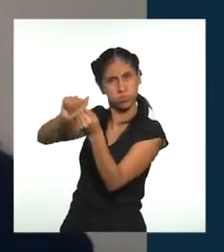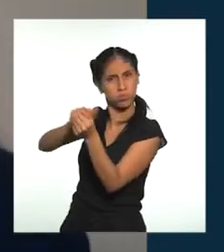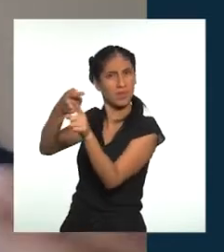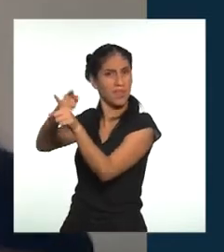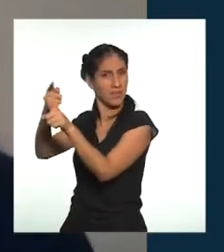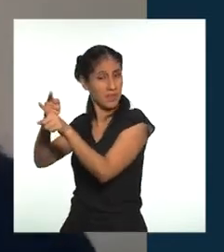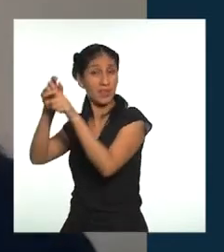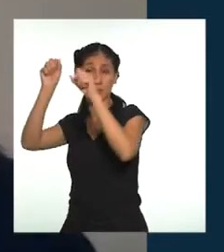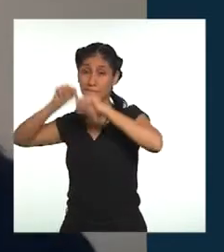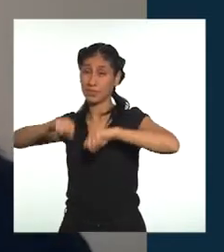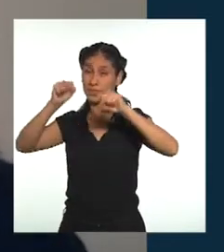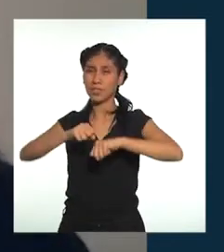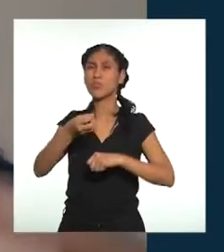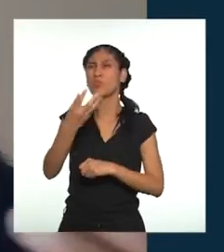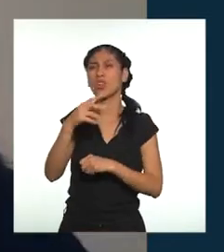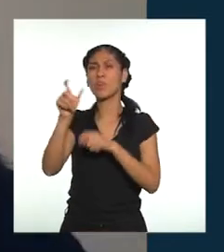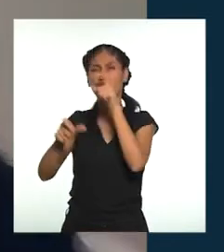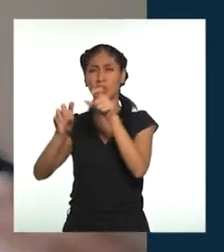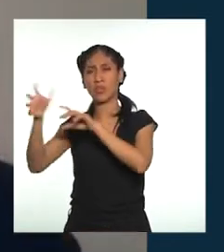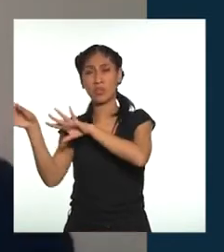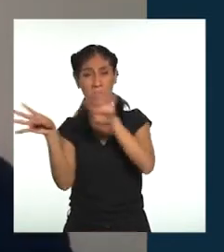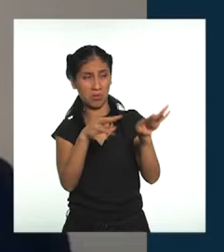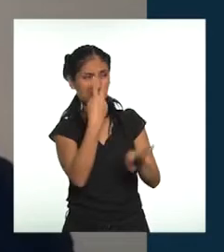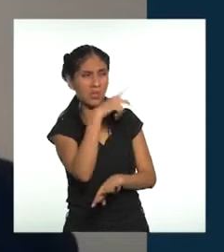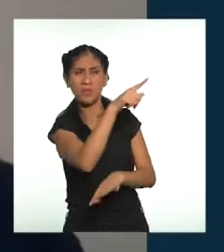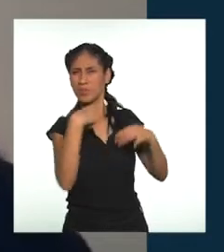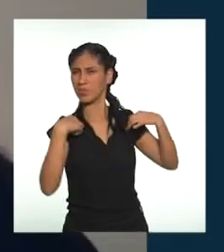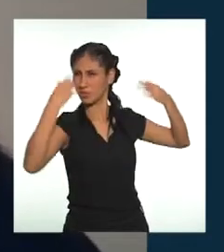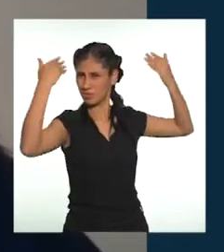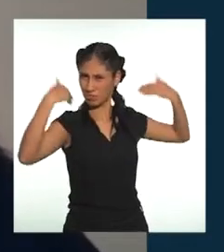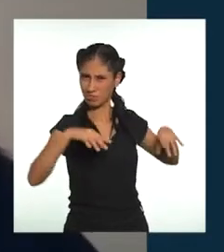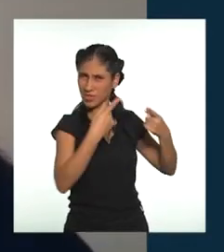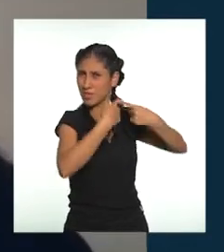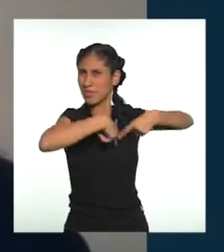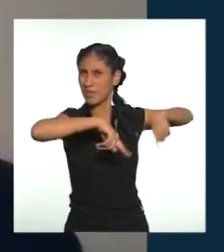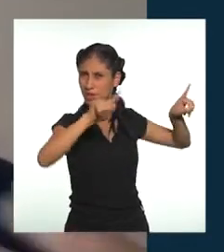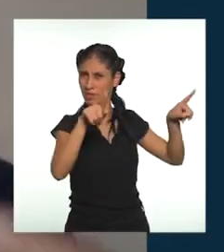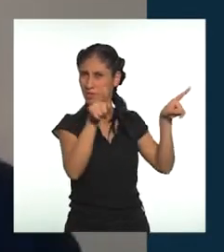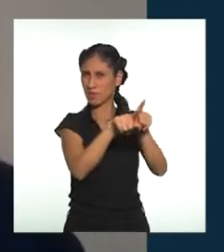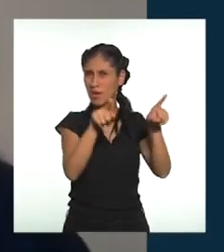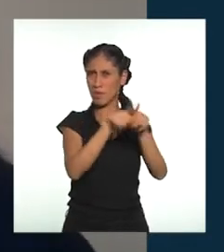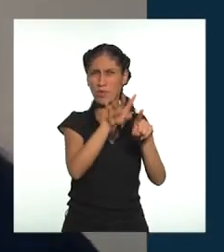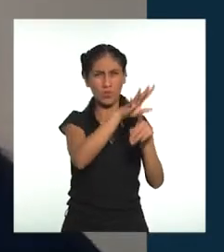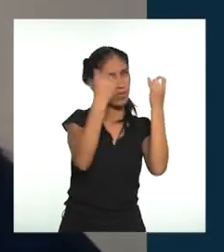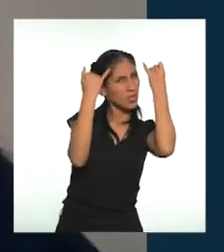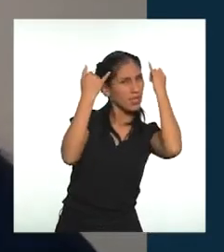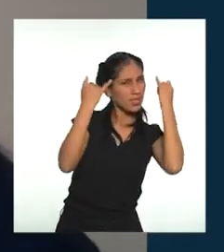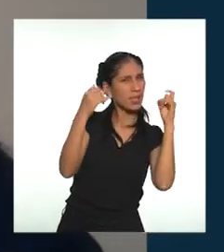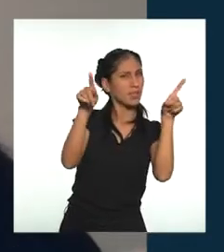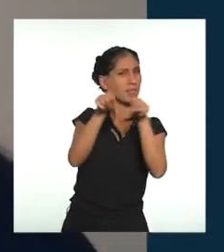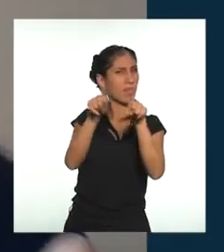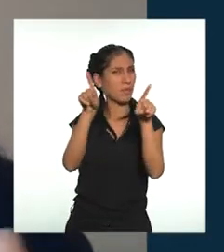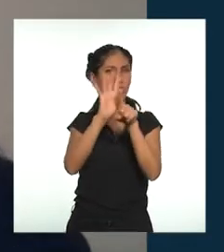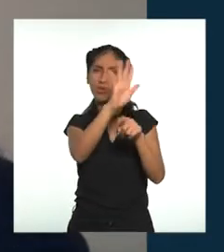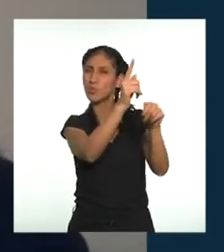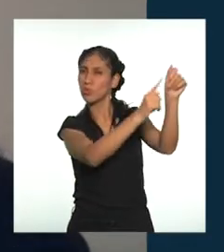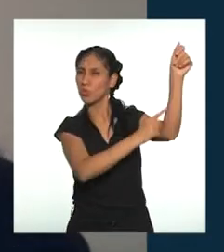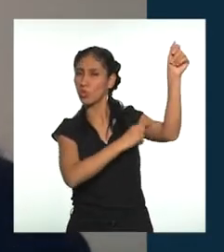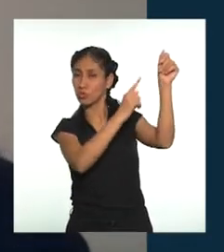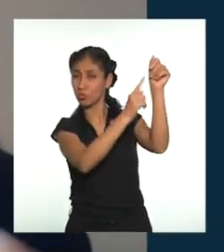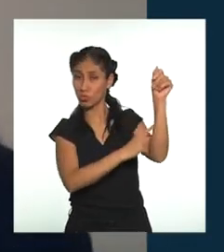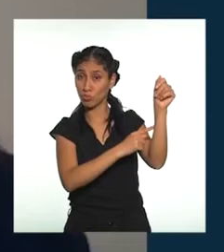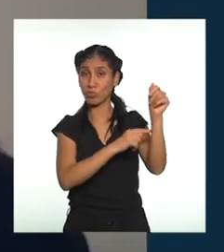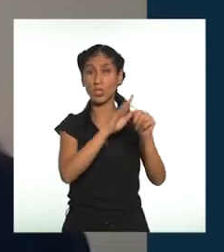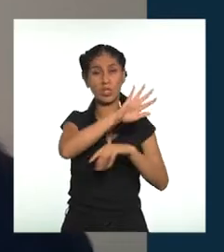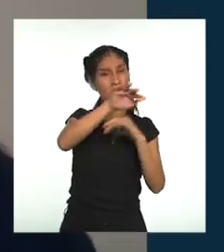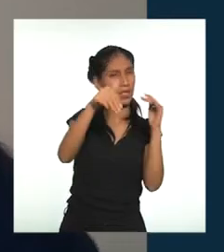indígenas, por nuestras lenguas, por vestir una ropa totalmente distinta, por nuestras creencias, por nuestras costumbres,